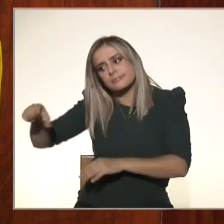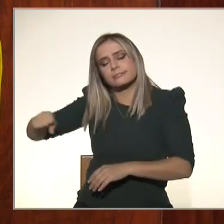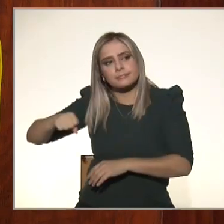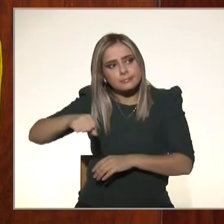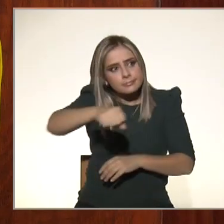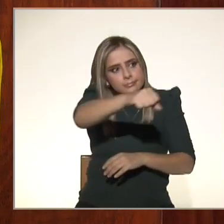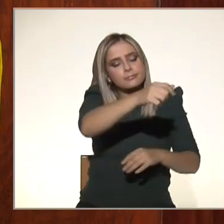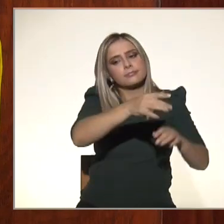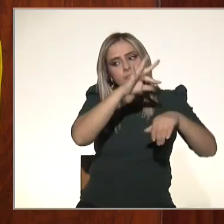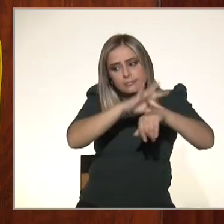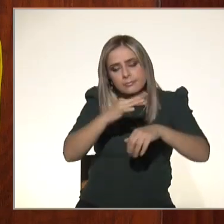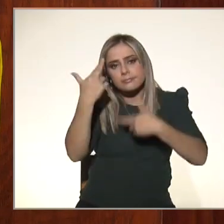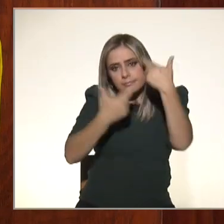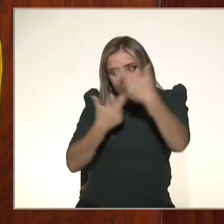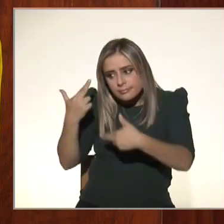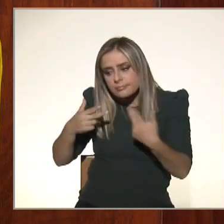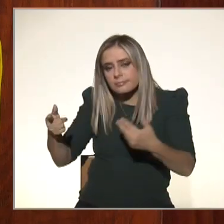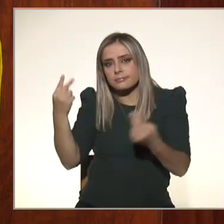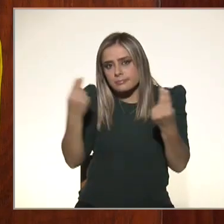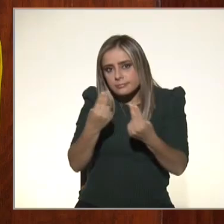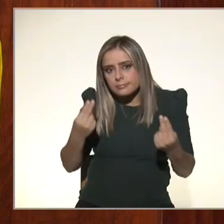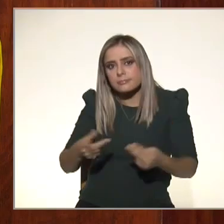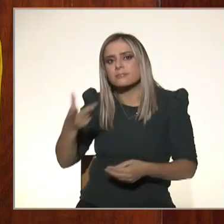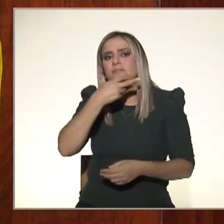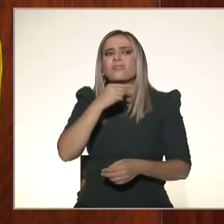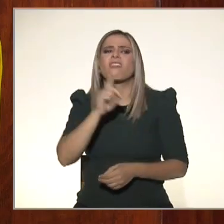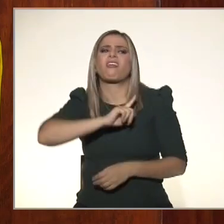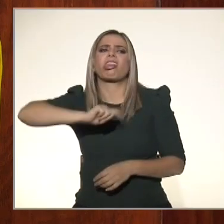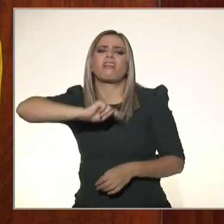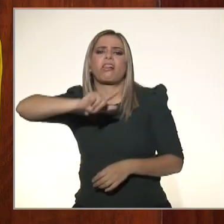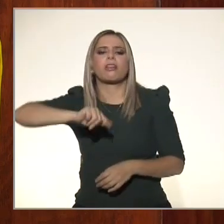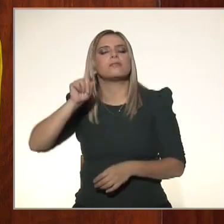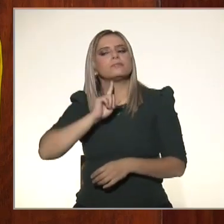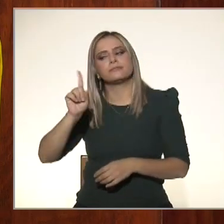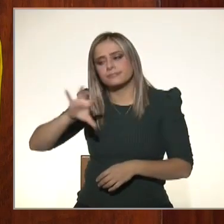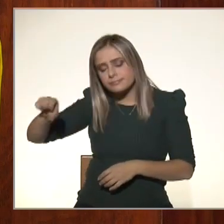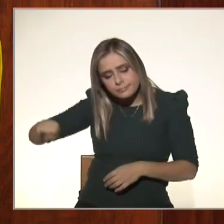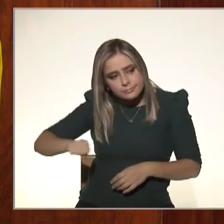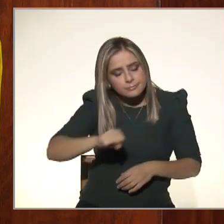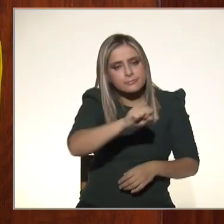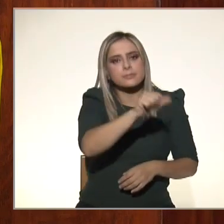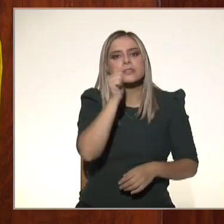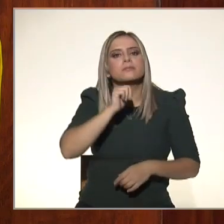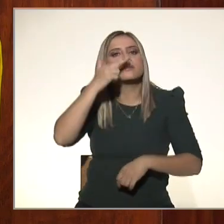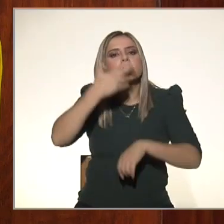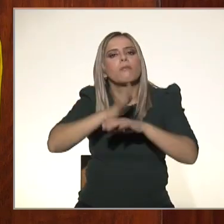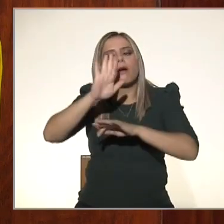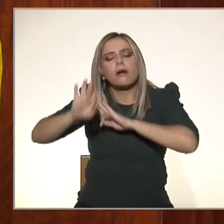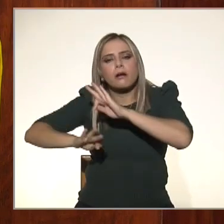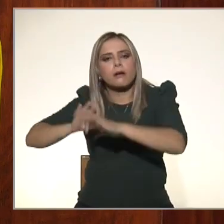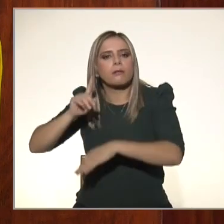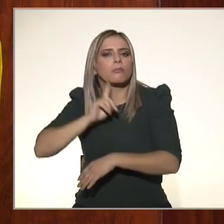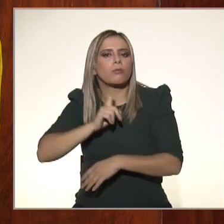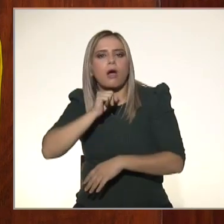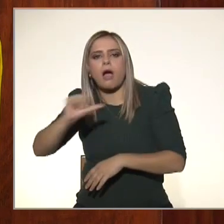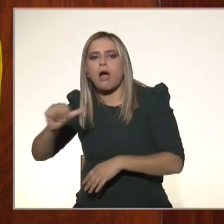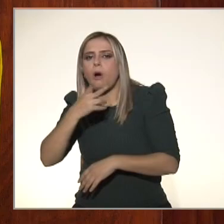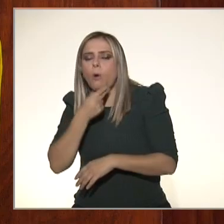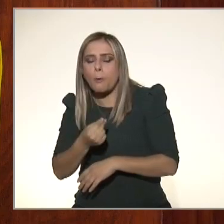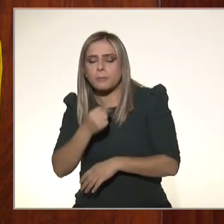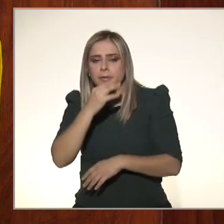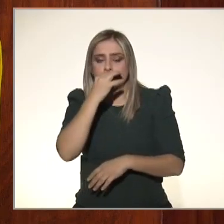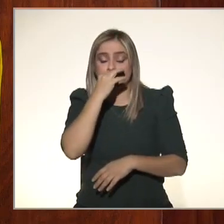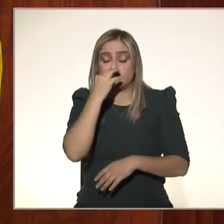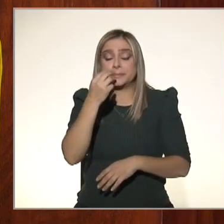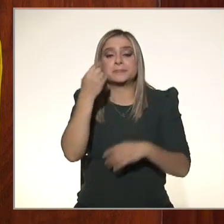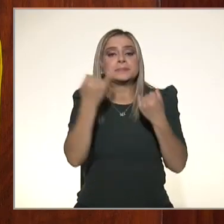y sobre todo otro aspecto que para mí también es súper importante y que lo veo muchísimo pues, en mi ámbito de trabajo, es que cuando hablamos de la